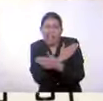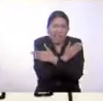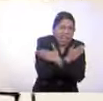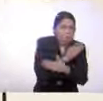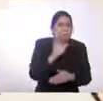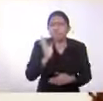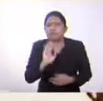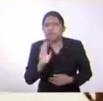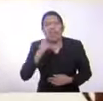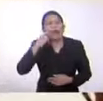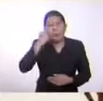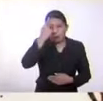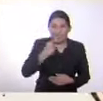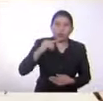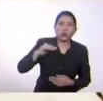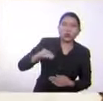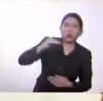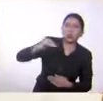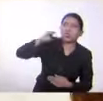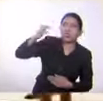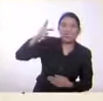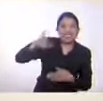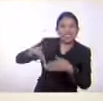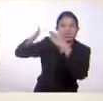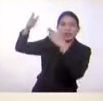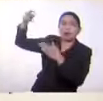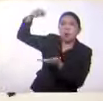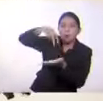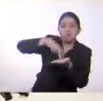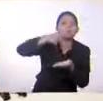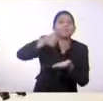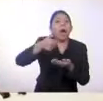cayera de un tercer piso sin que le pasara nada.